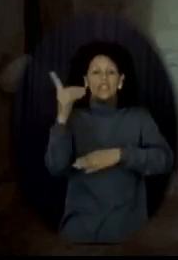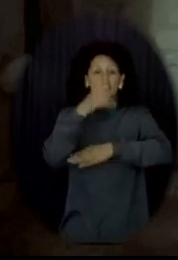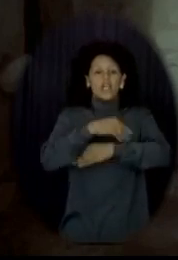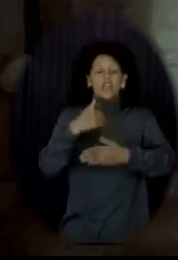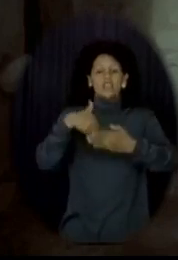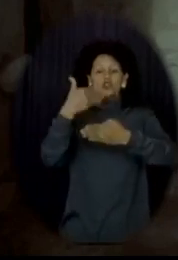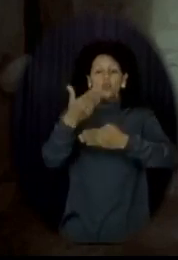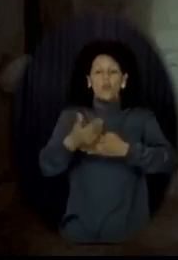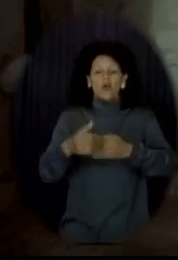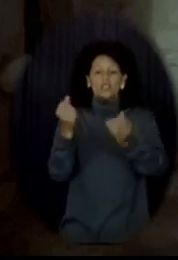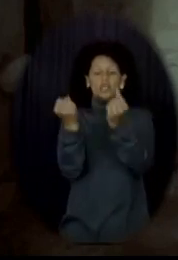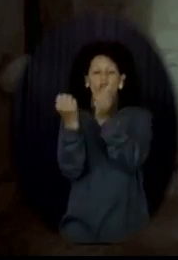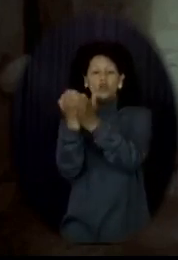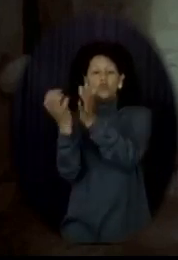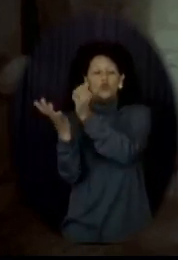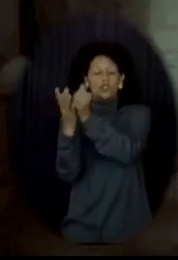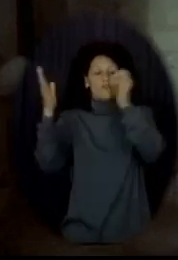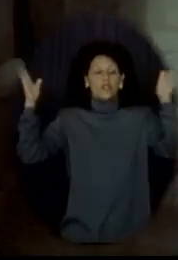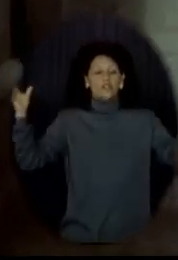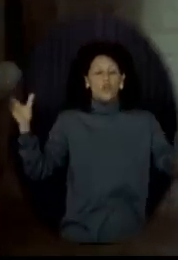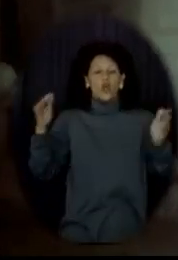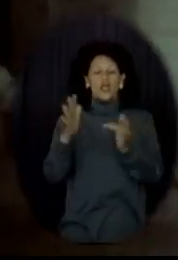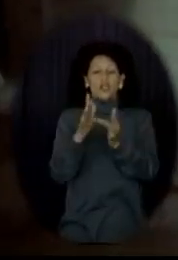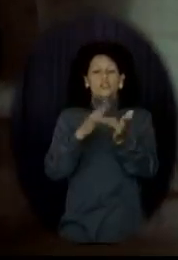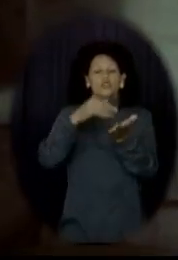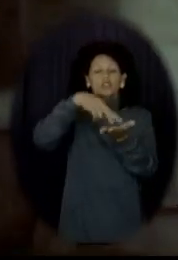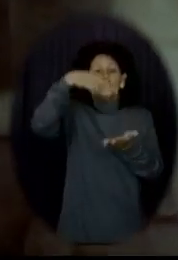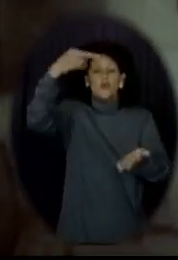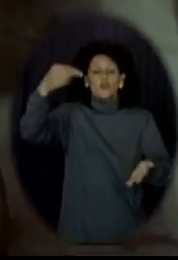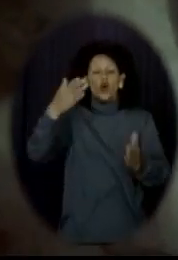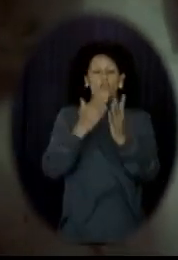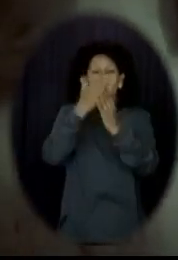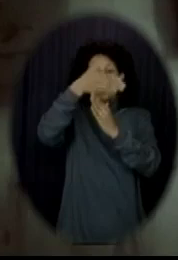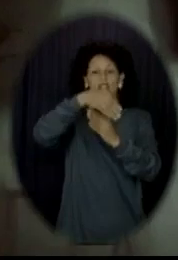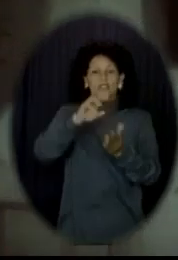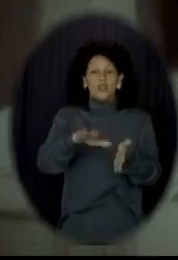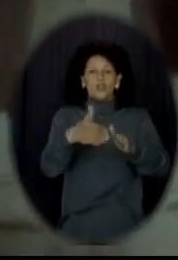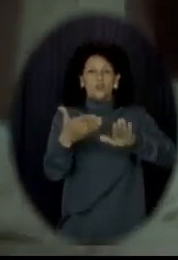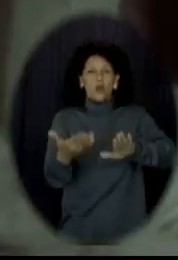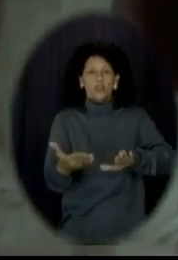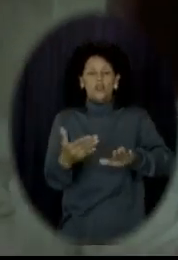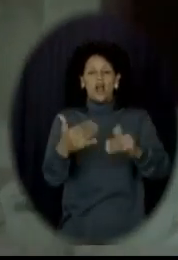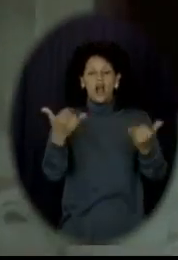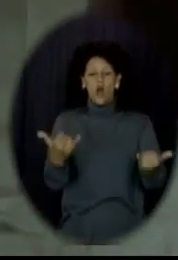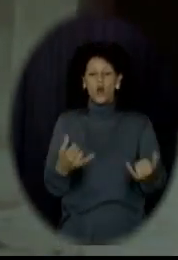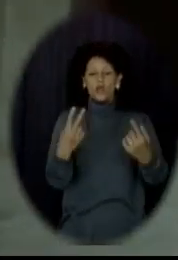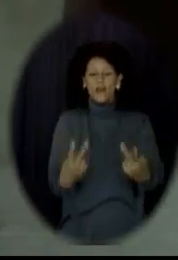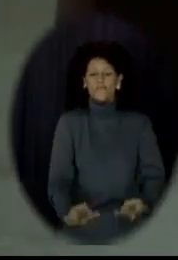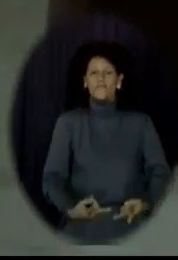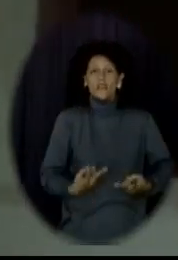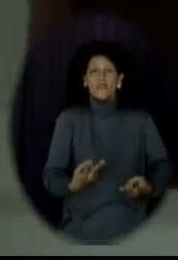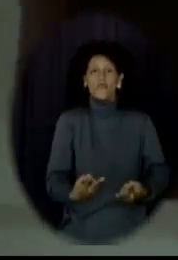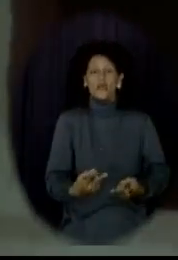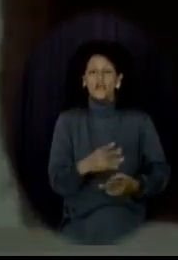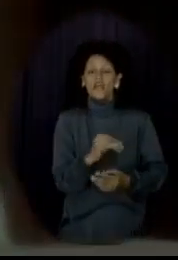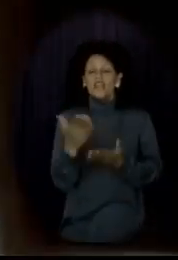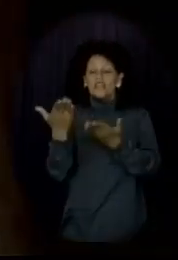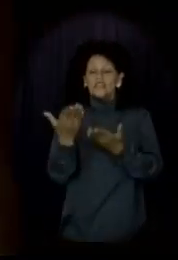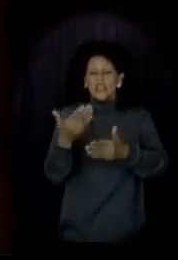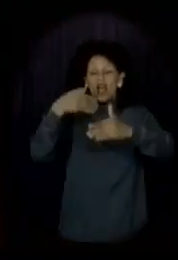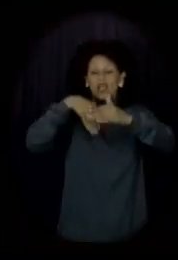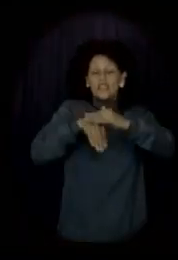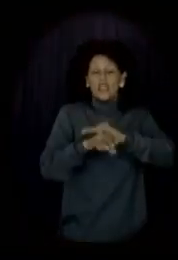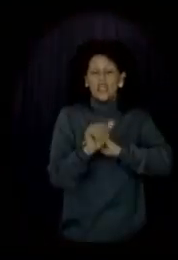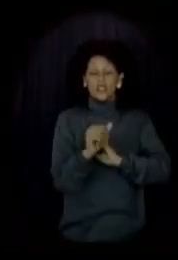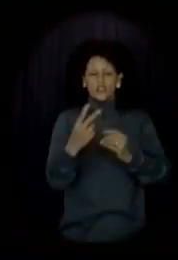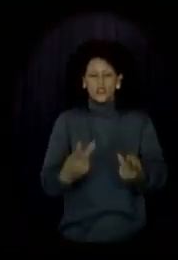Tres días después de su crucifixión, resucitó de entre los muertos. Está vivo. Y desea